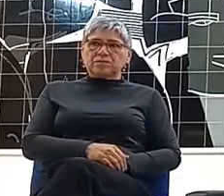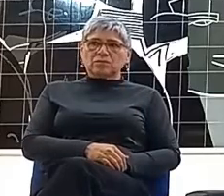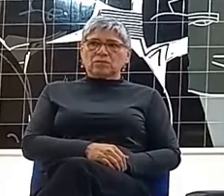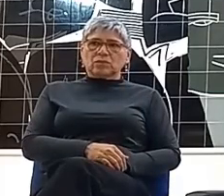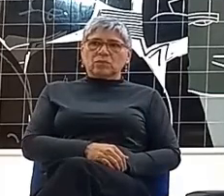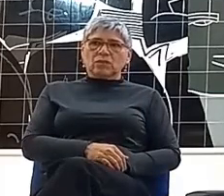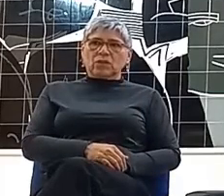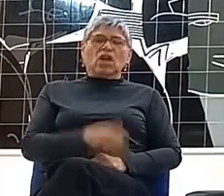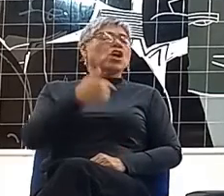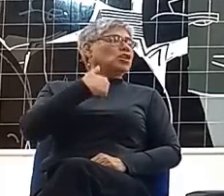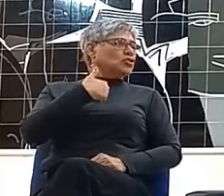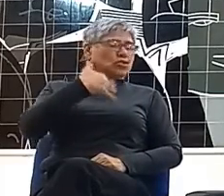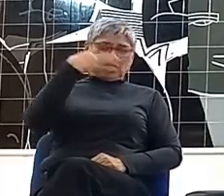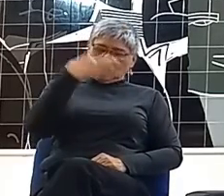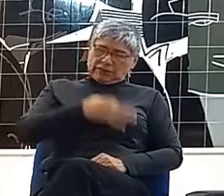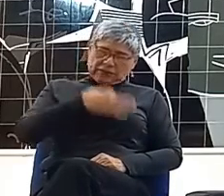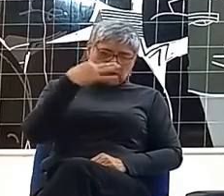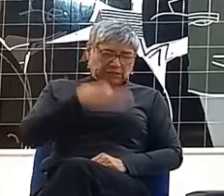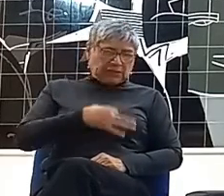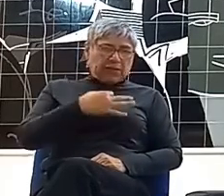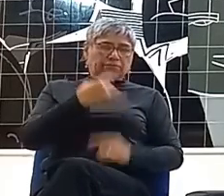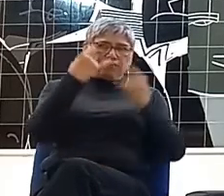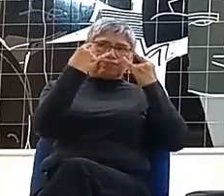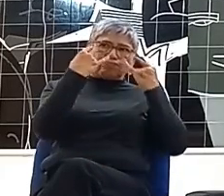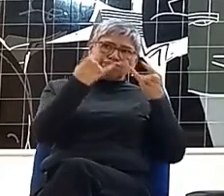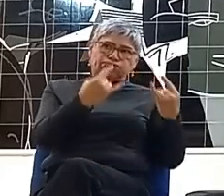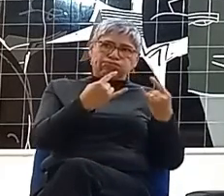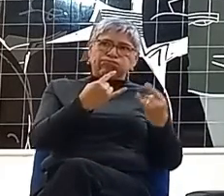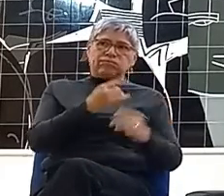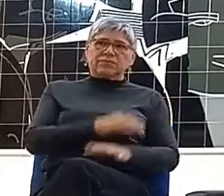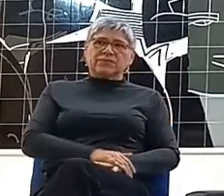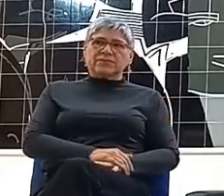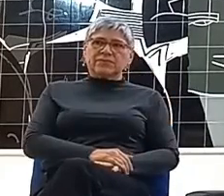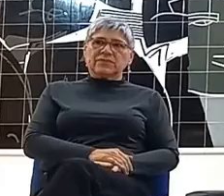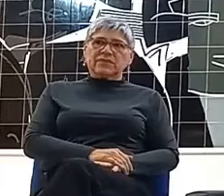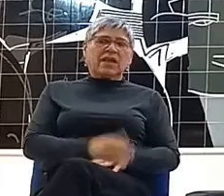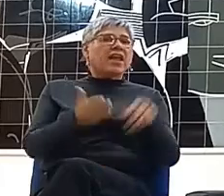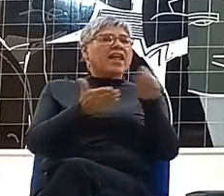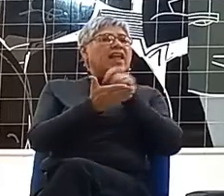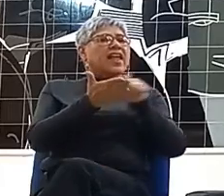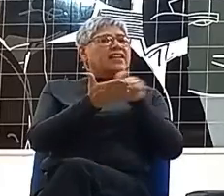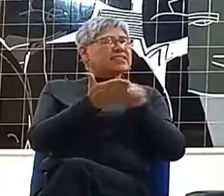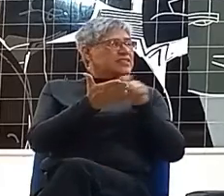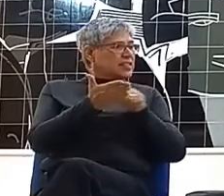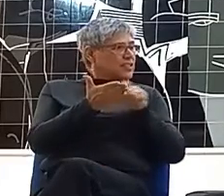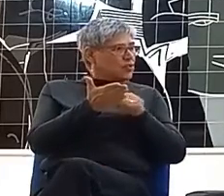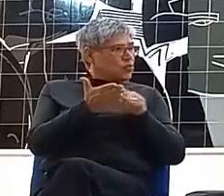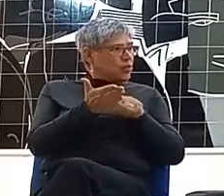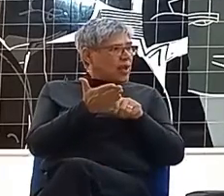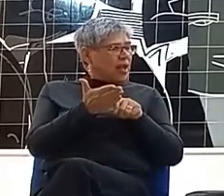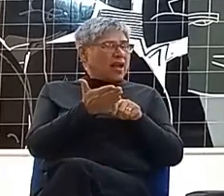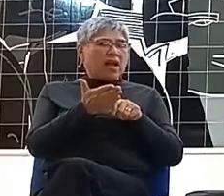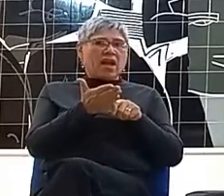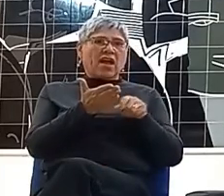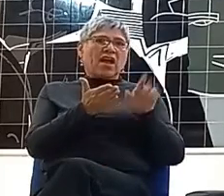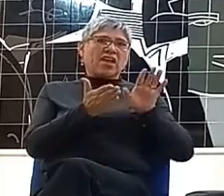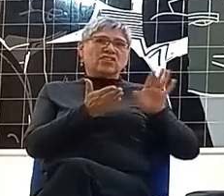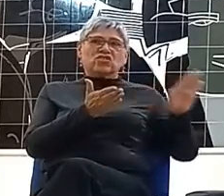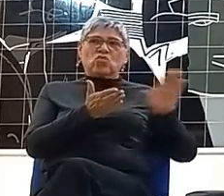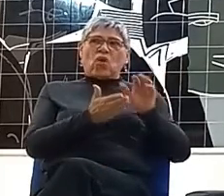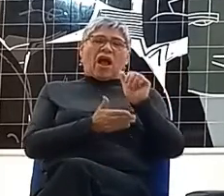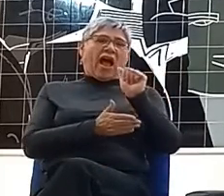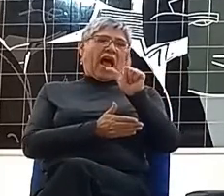yo siempre he sido un admirador de la escritura y del empeño de Alberto